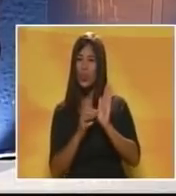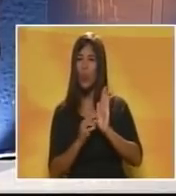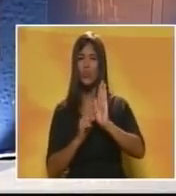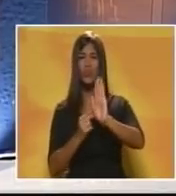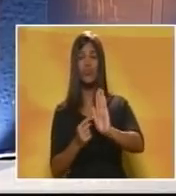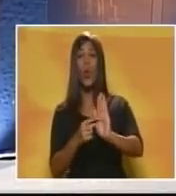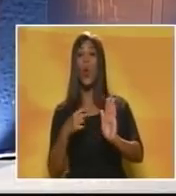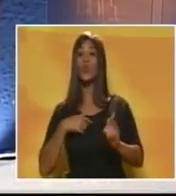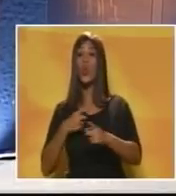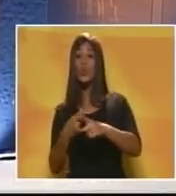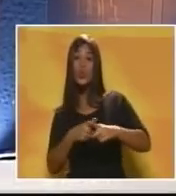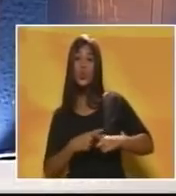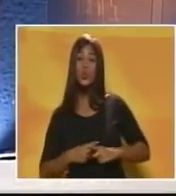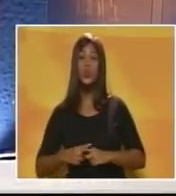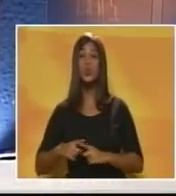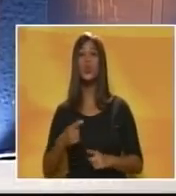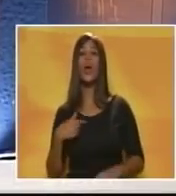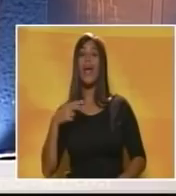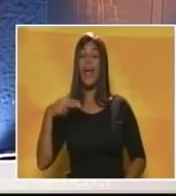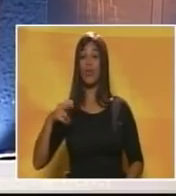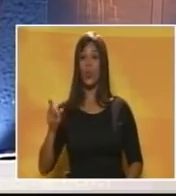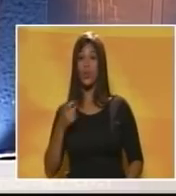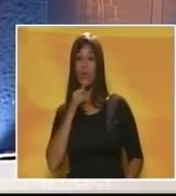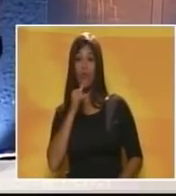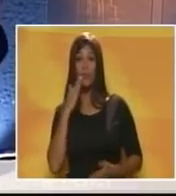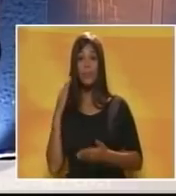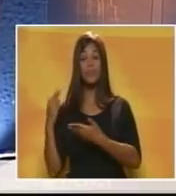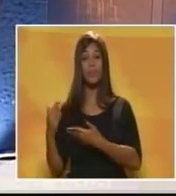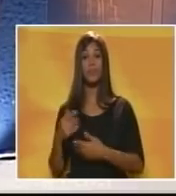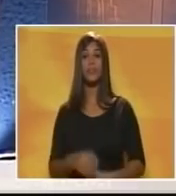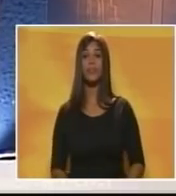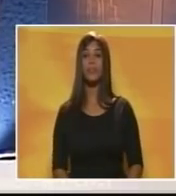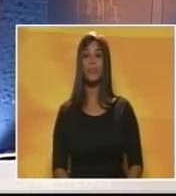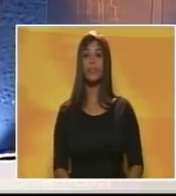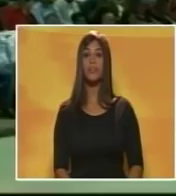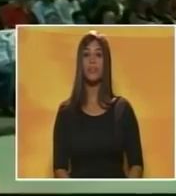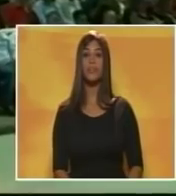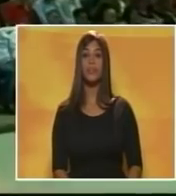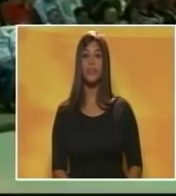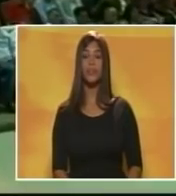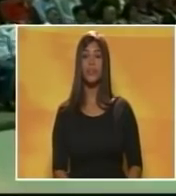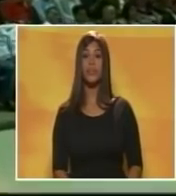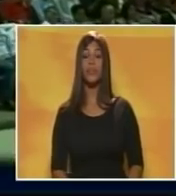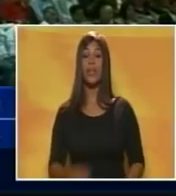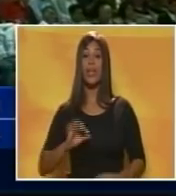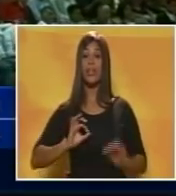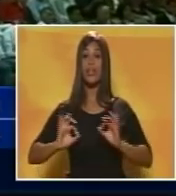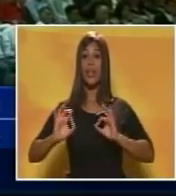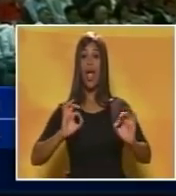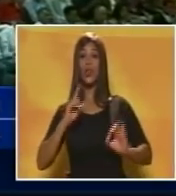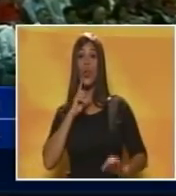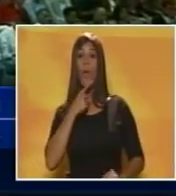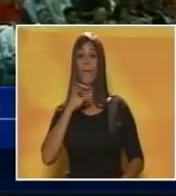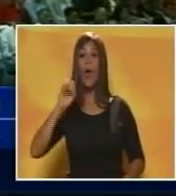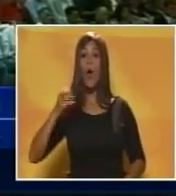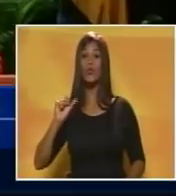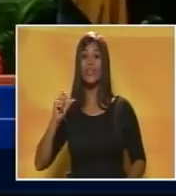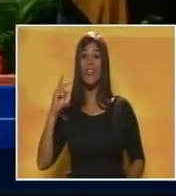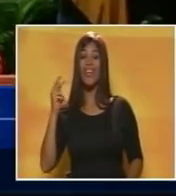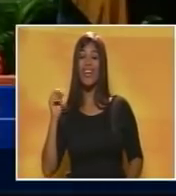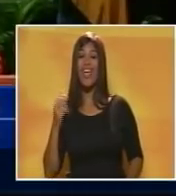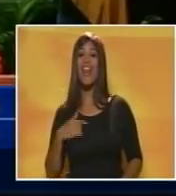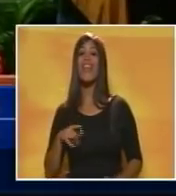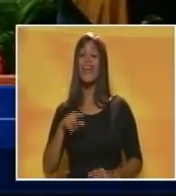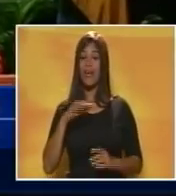Consejo Legislativo de la entidad. Nuestro compañero Héctor González nos tiene los detalles. Adelante, Héctor. Desde el Teatro José Daniel Suárez en San Carlos,